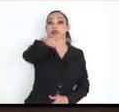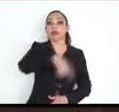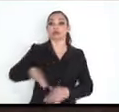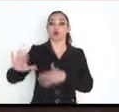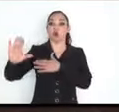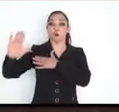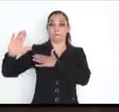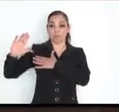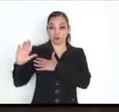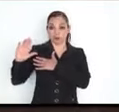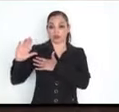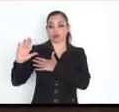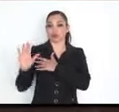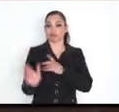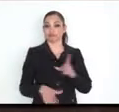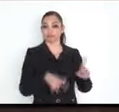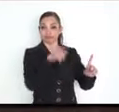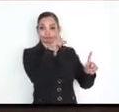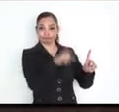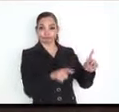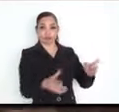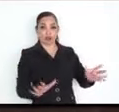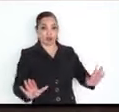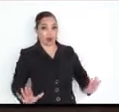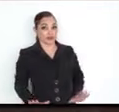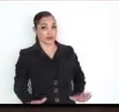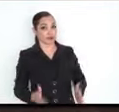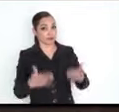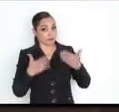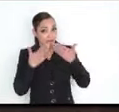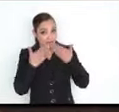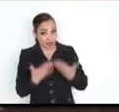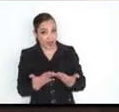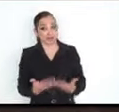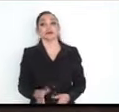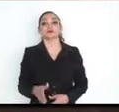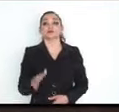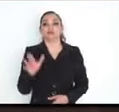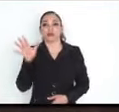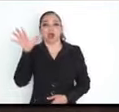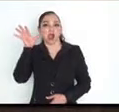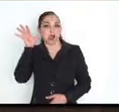de comportamiento, de que no nos relajemos. Esto no implica